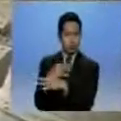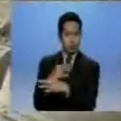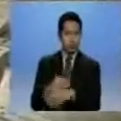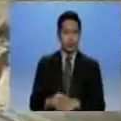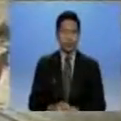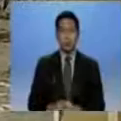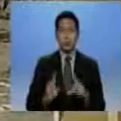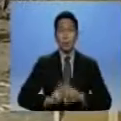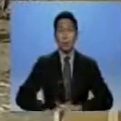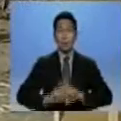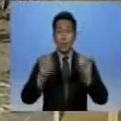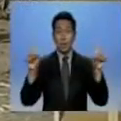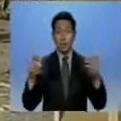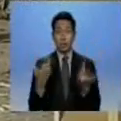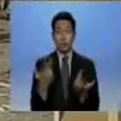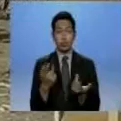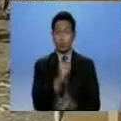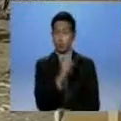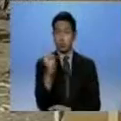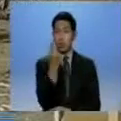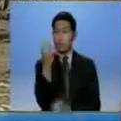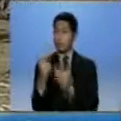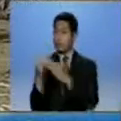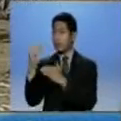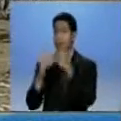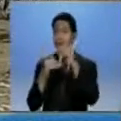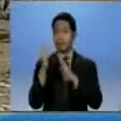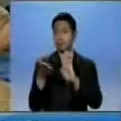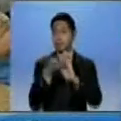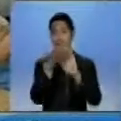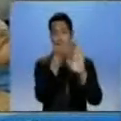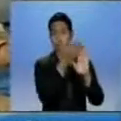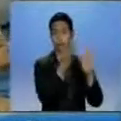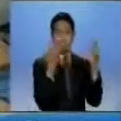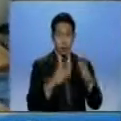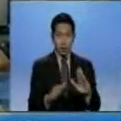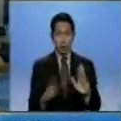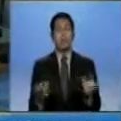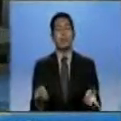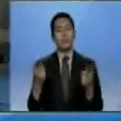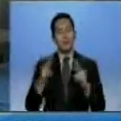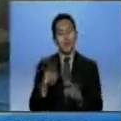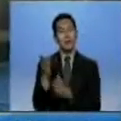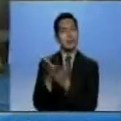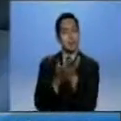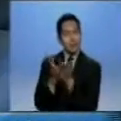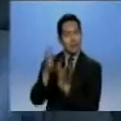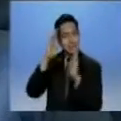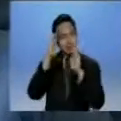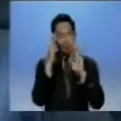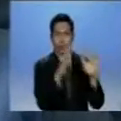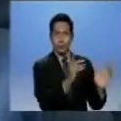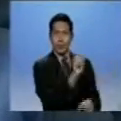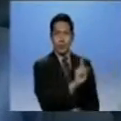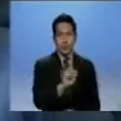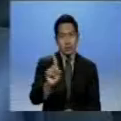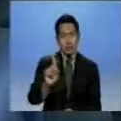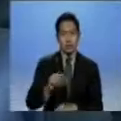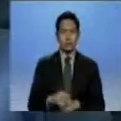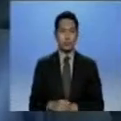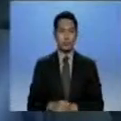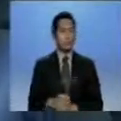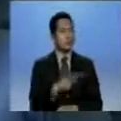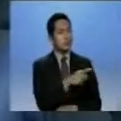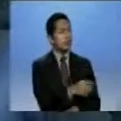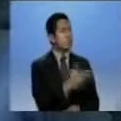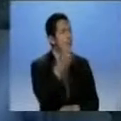Pero no todo consiste en mejorar la infraestructura, sino también el servicio brindado al paciente. ¿En qué crees que debería igual mejorar el